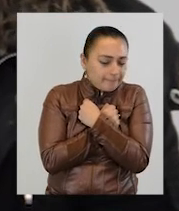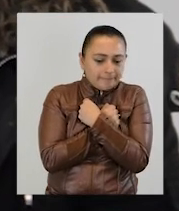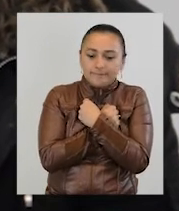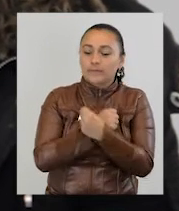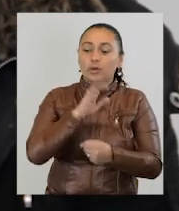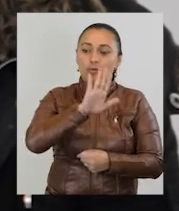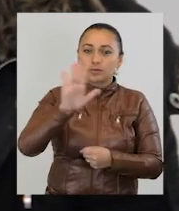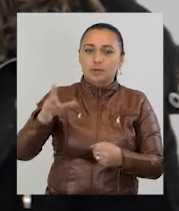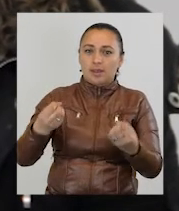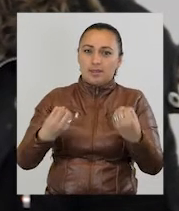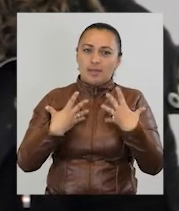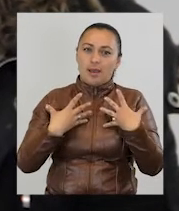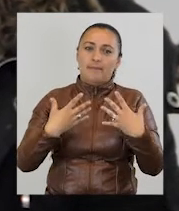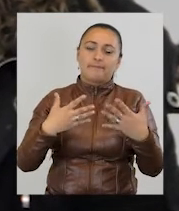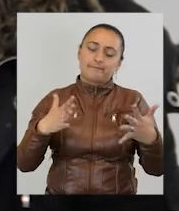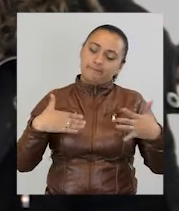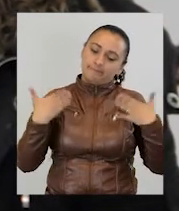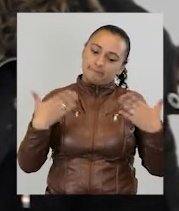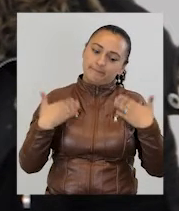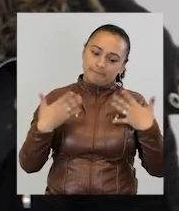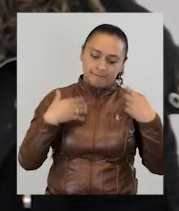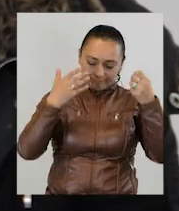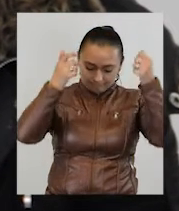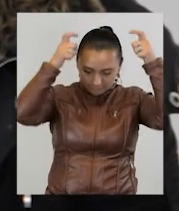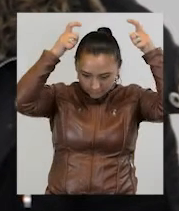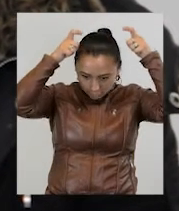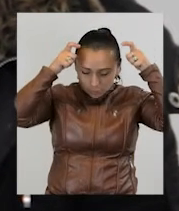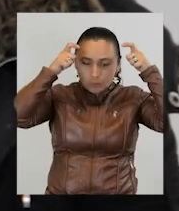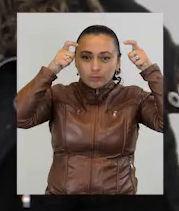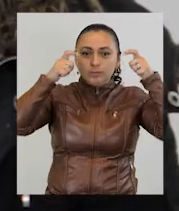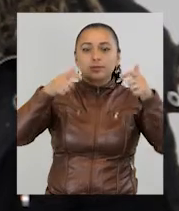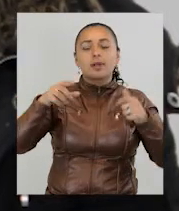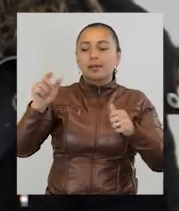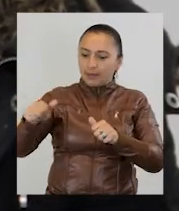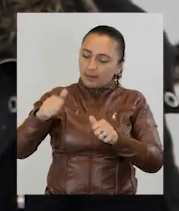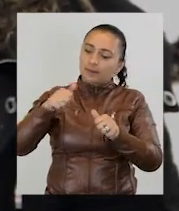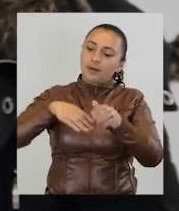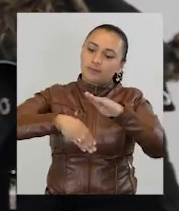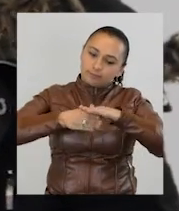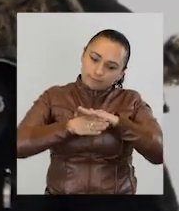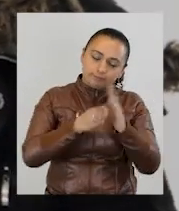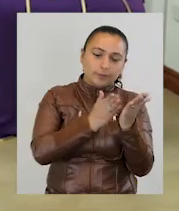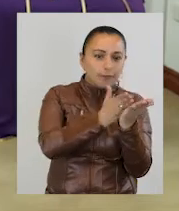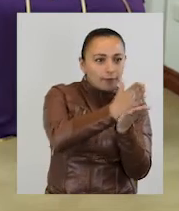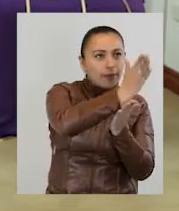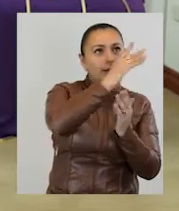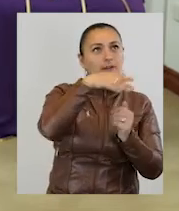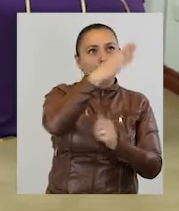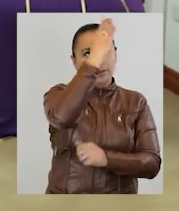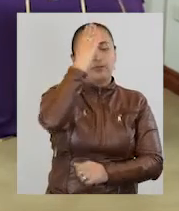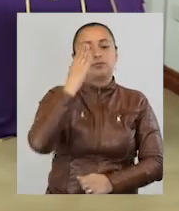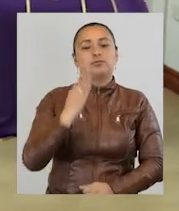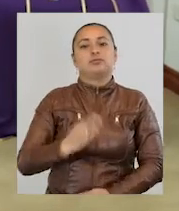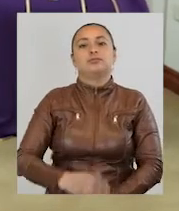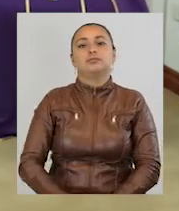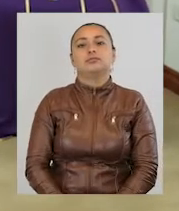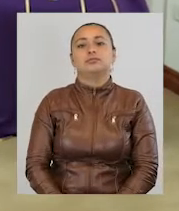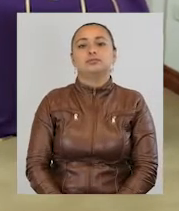amadísimos, que son mi alegría y mi corona, manténganse fieles al Señor. Palabra de Dios. Te amamos,